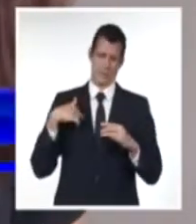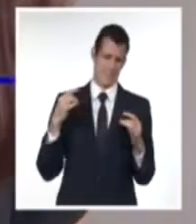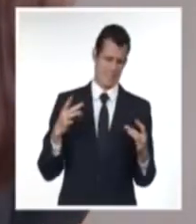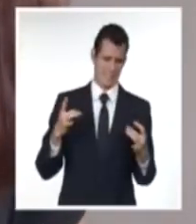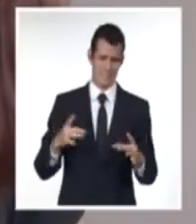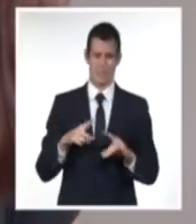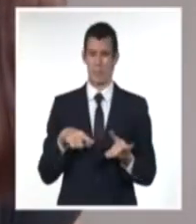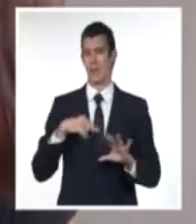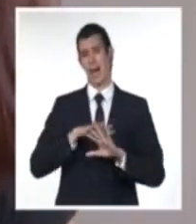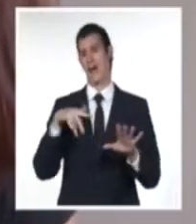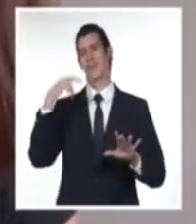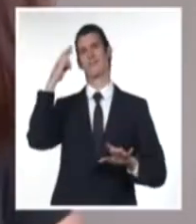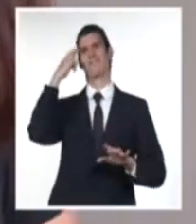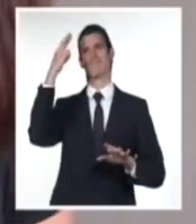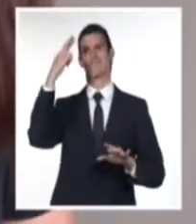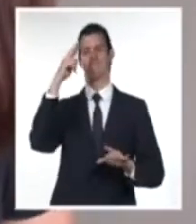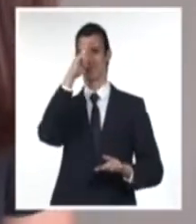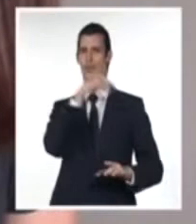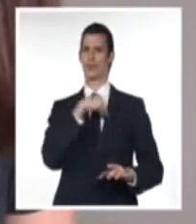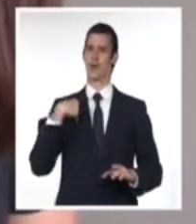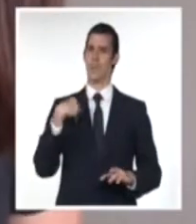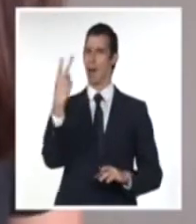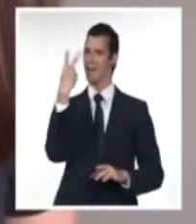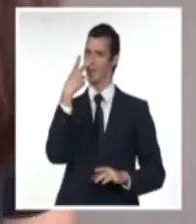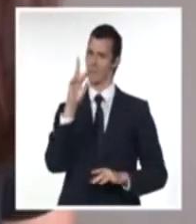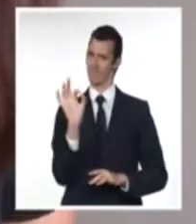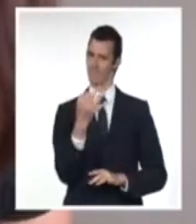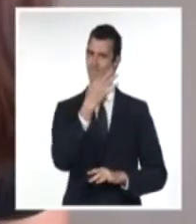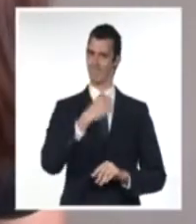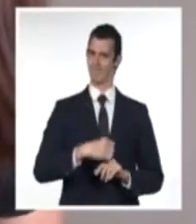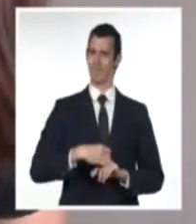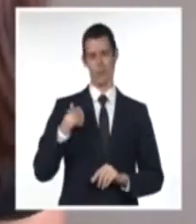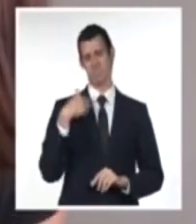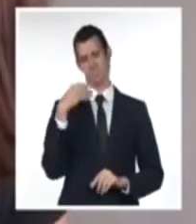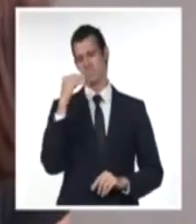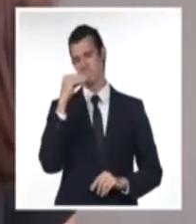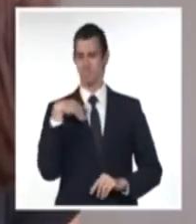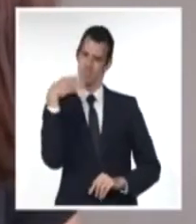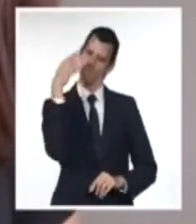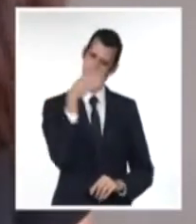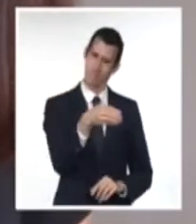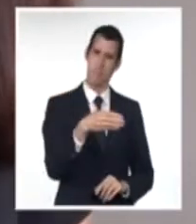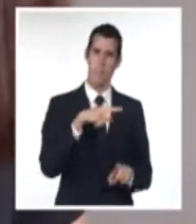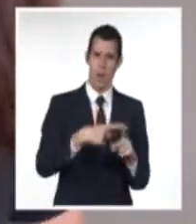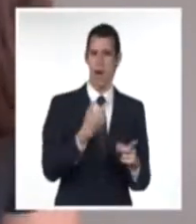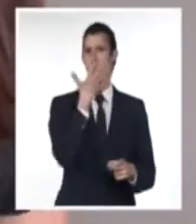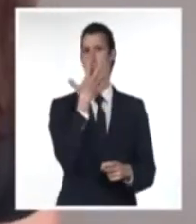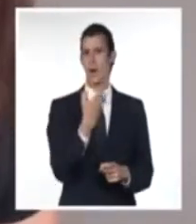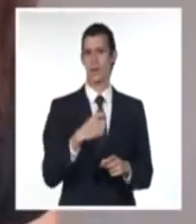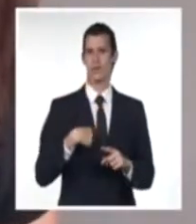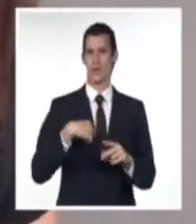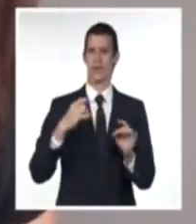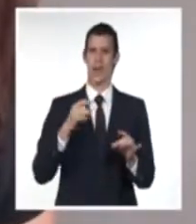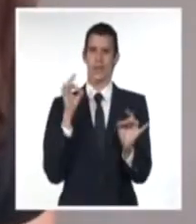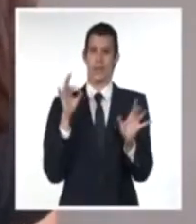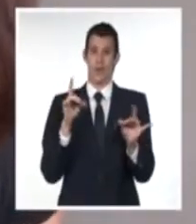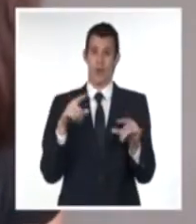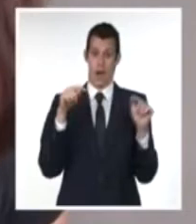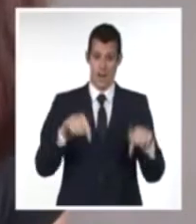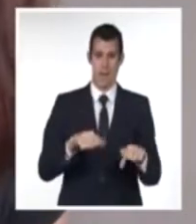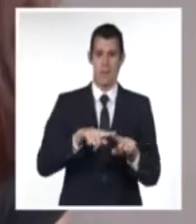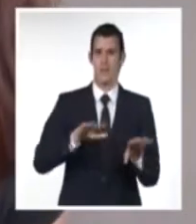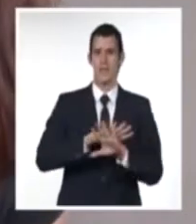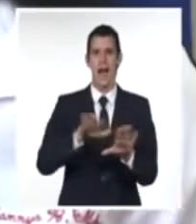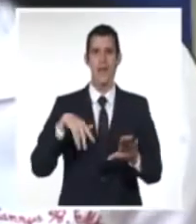porque es fuerte la terapia, pues, pero para mi mejoría. Aquí tengo el dolor, pero cuando salgo de acá salgo feliz